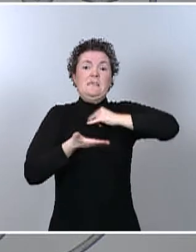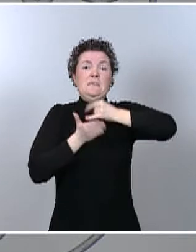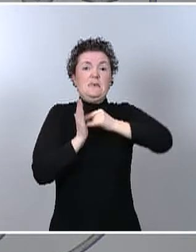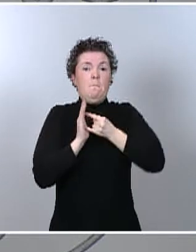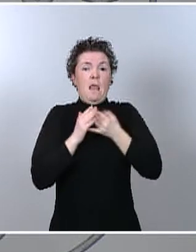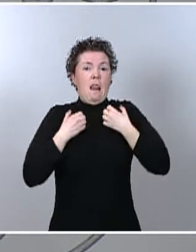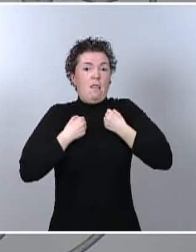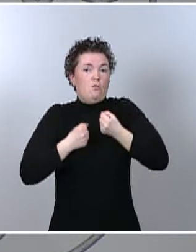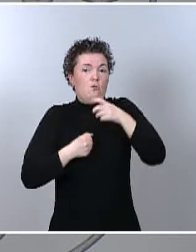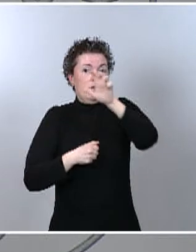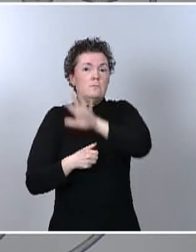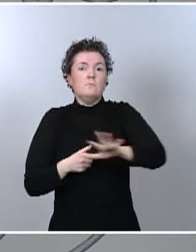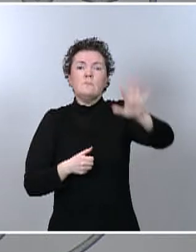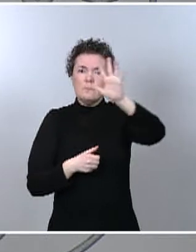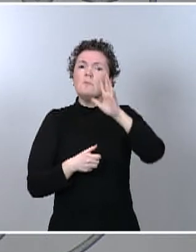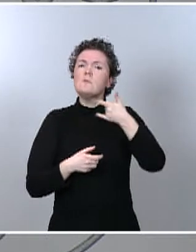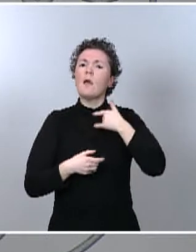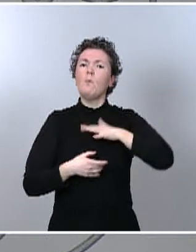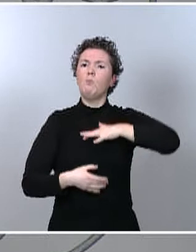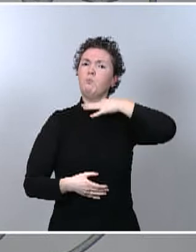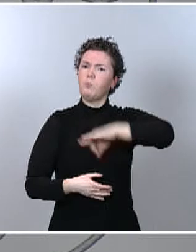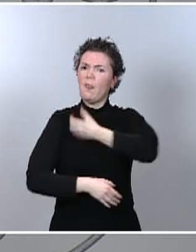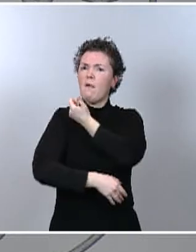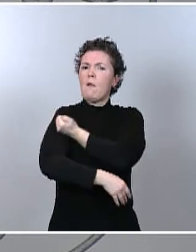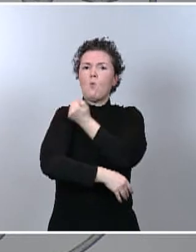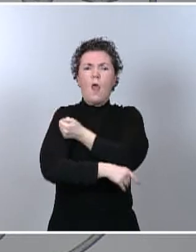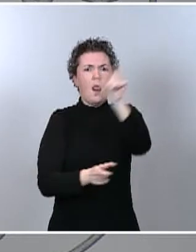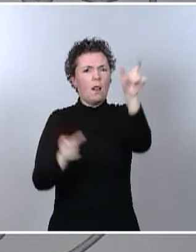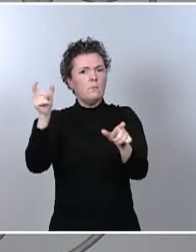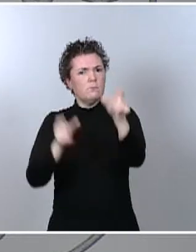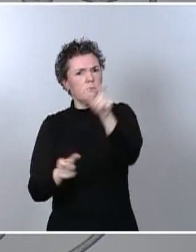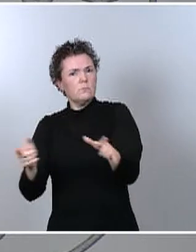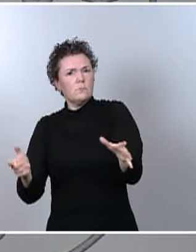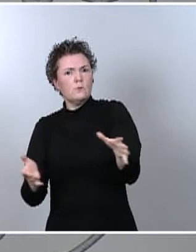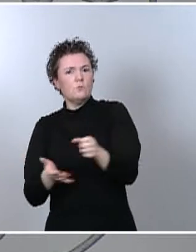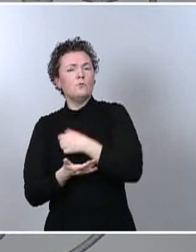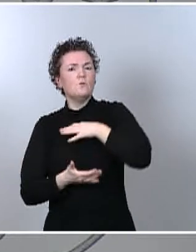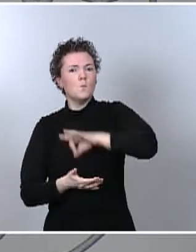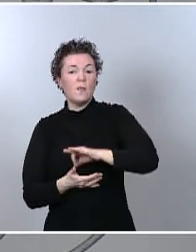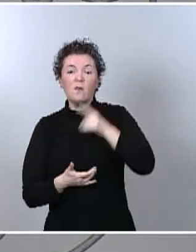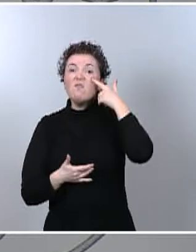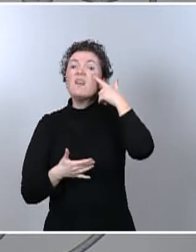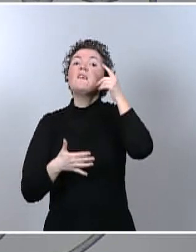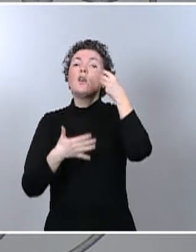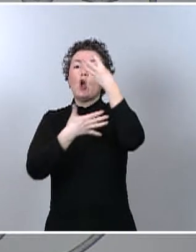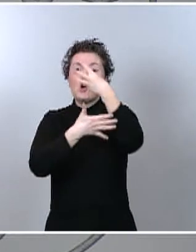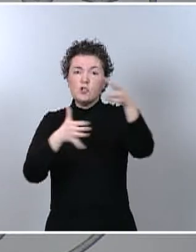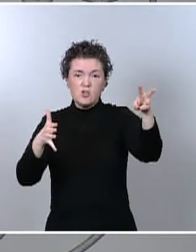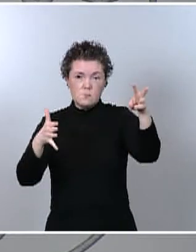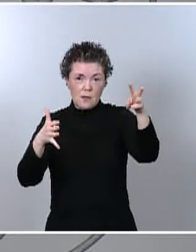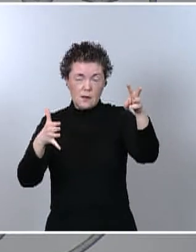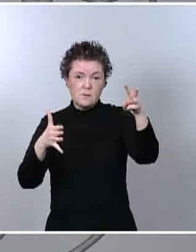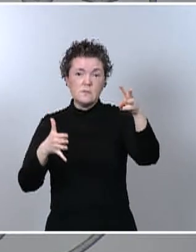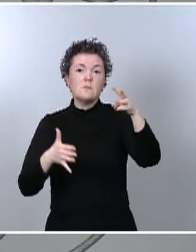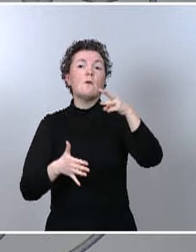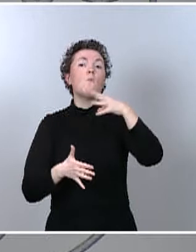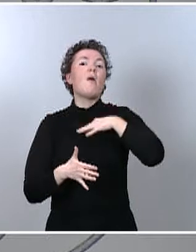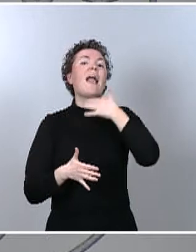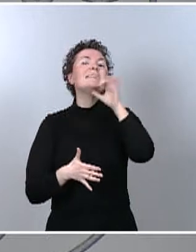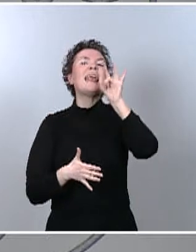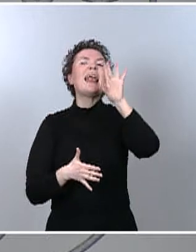ser 350.000 dosis a la semana las que vamos a recibir. Esperamos en pocas semanas o en algunas semanas ir recibiendo más dosis y